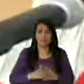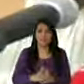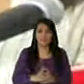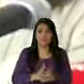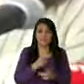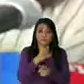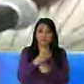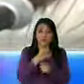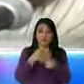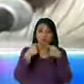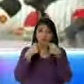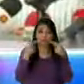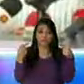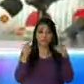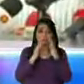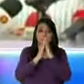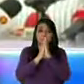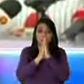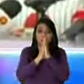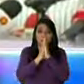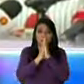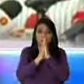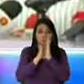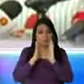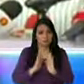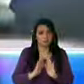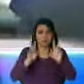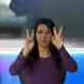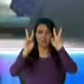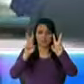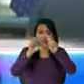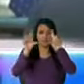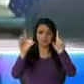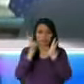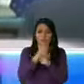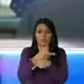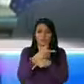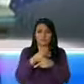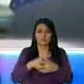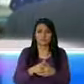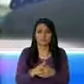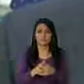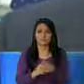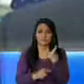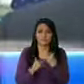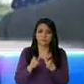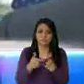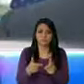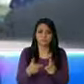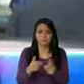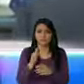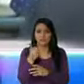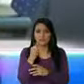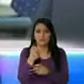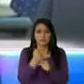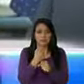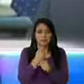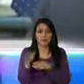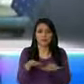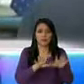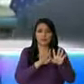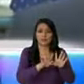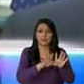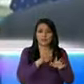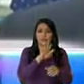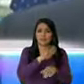unísono formularon su petición desde la vereda de la producción. El desconocimiento de que de cada 10 empleos, 9 son generados